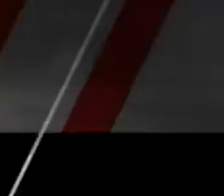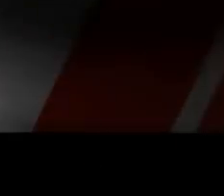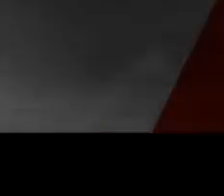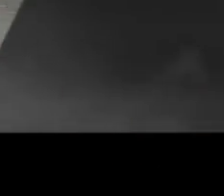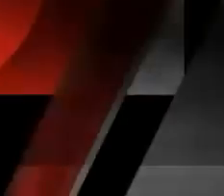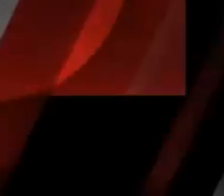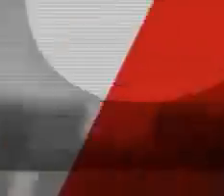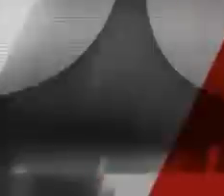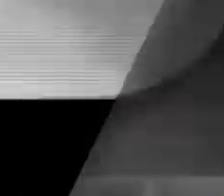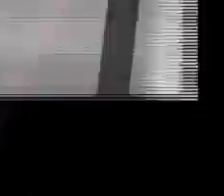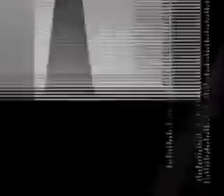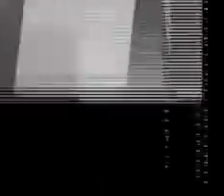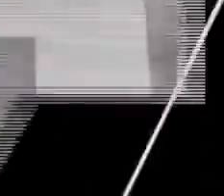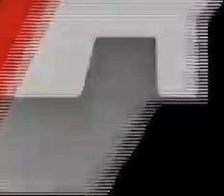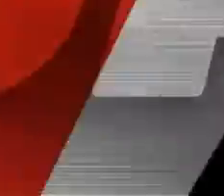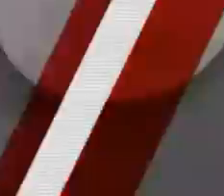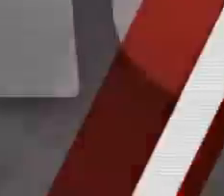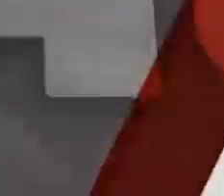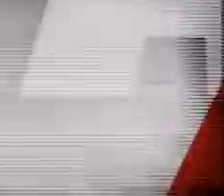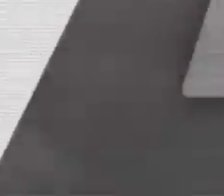Uruguay.